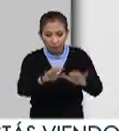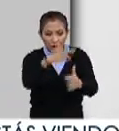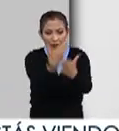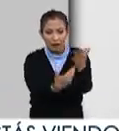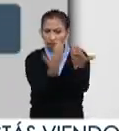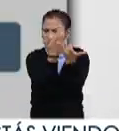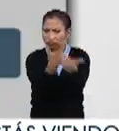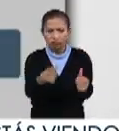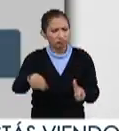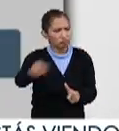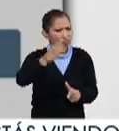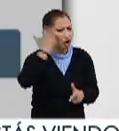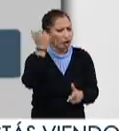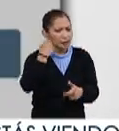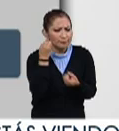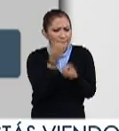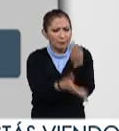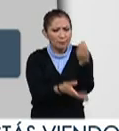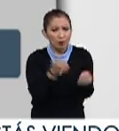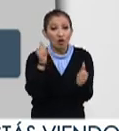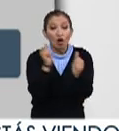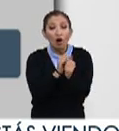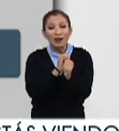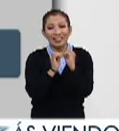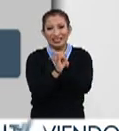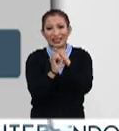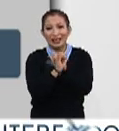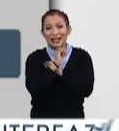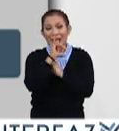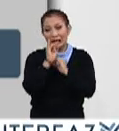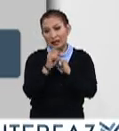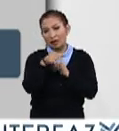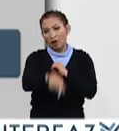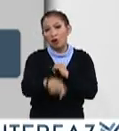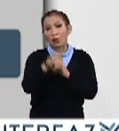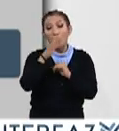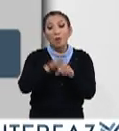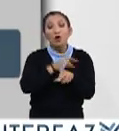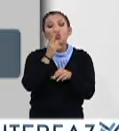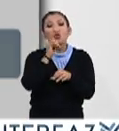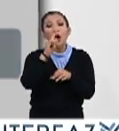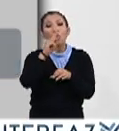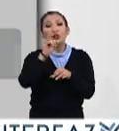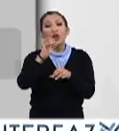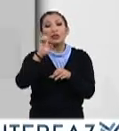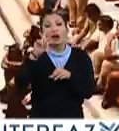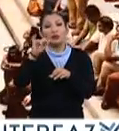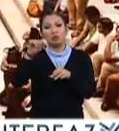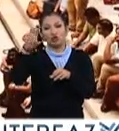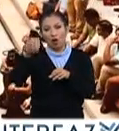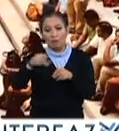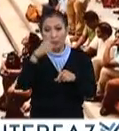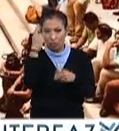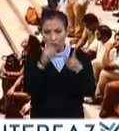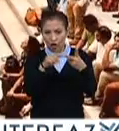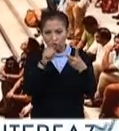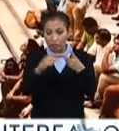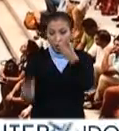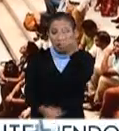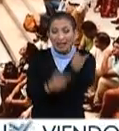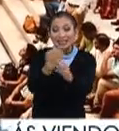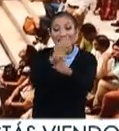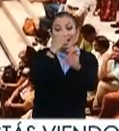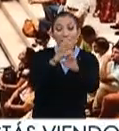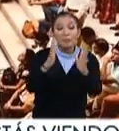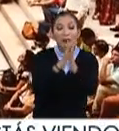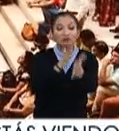registro abierto de ponencias y contribuciones a través de la plataforma en internet por unacuerdoeducativo.com. 2. Una consulta